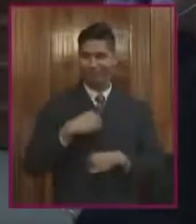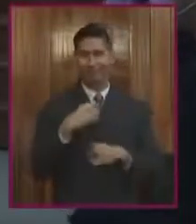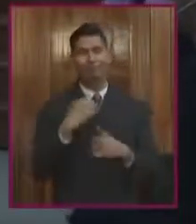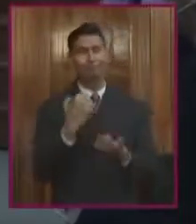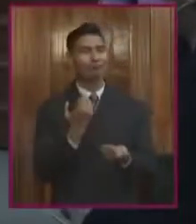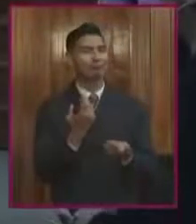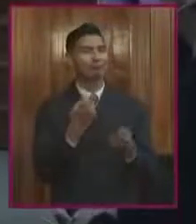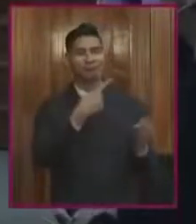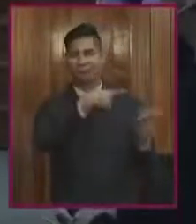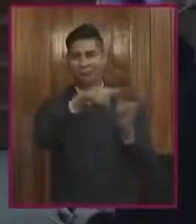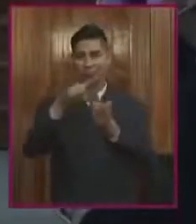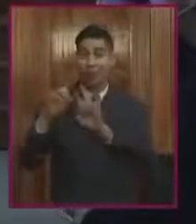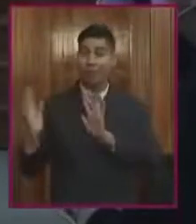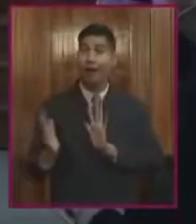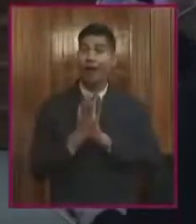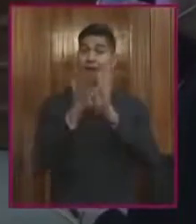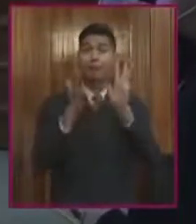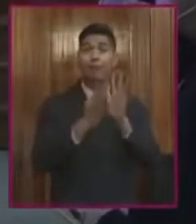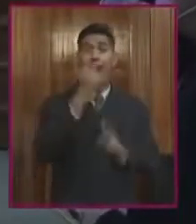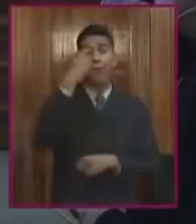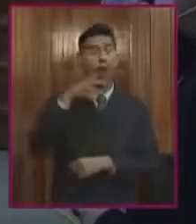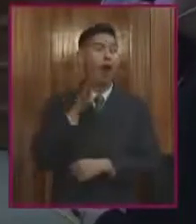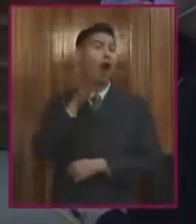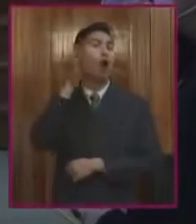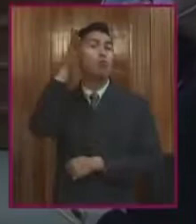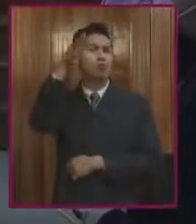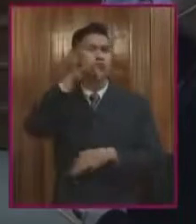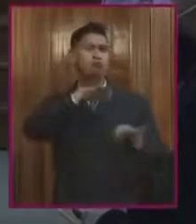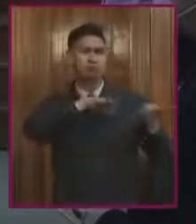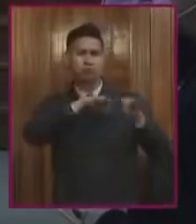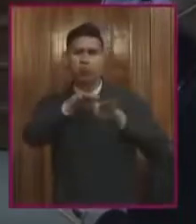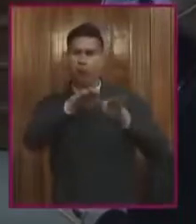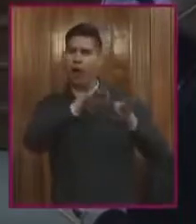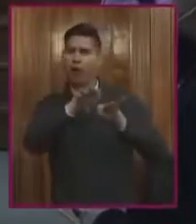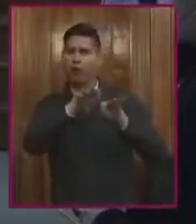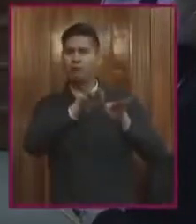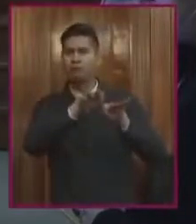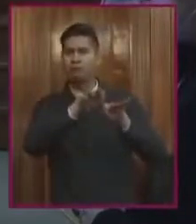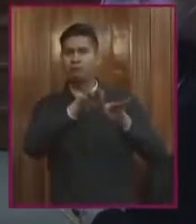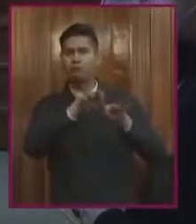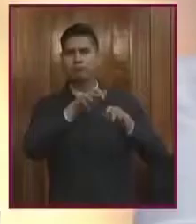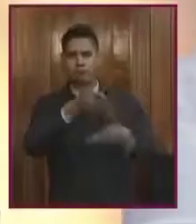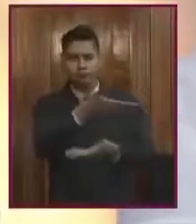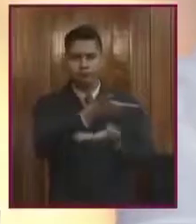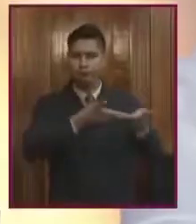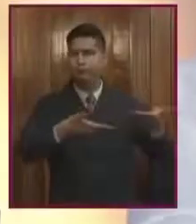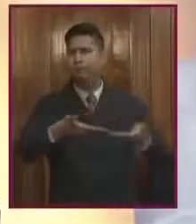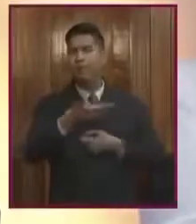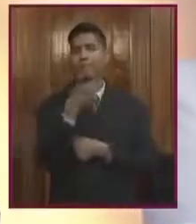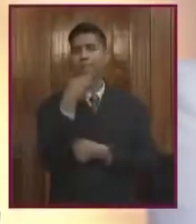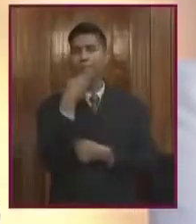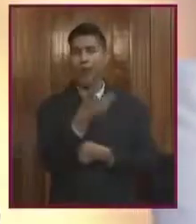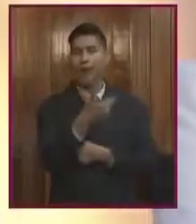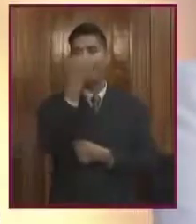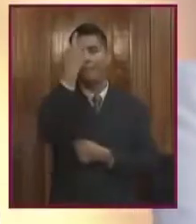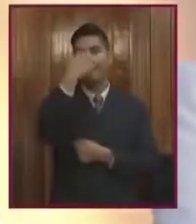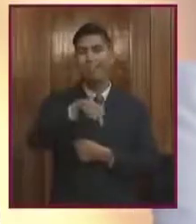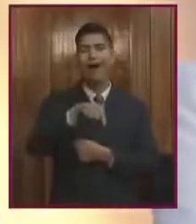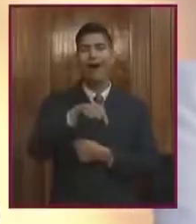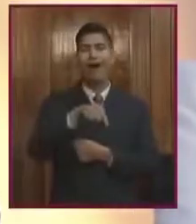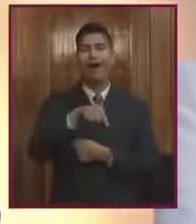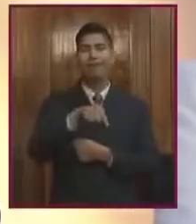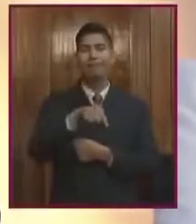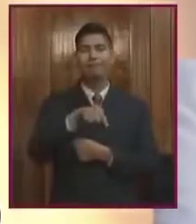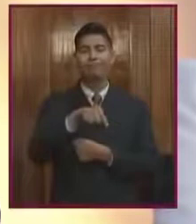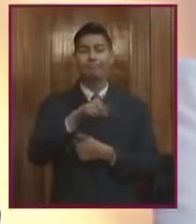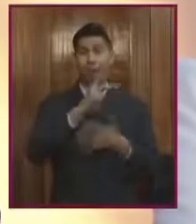educativas para impulsar un clima de trabajo colectivo en donde la adecuación del proyecto